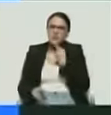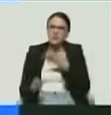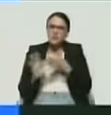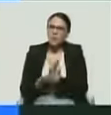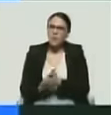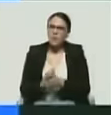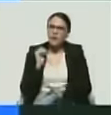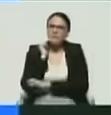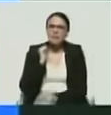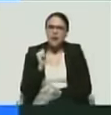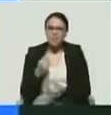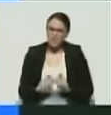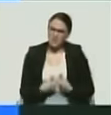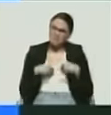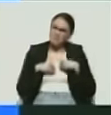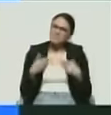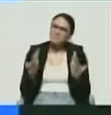visto.